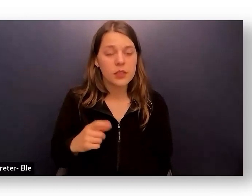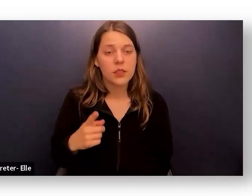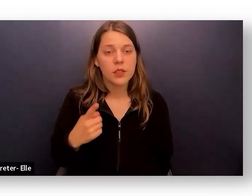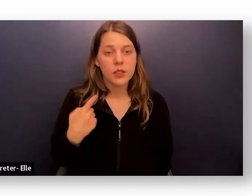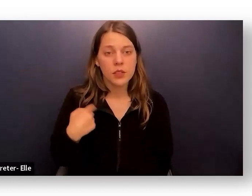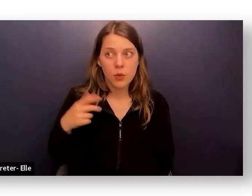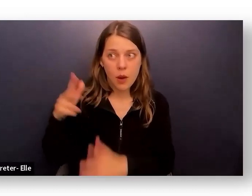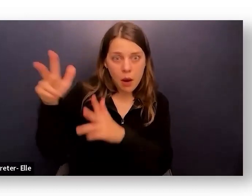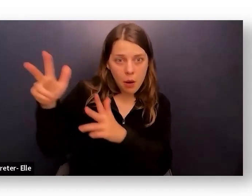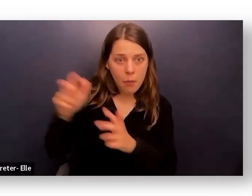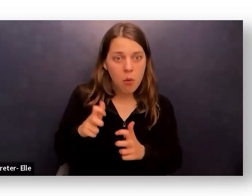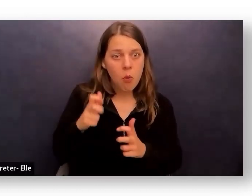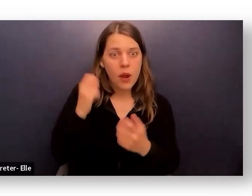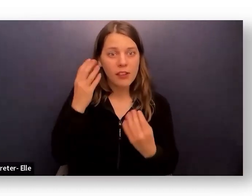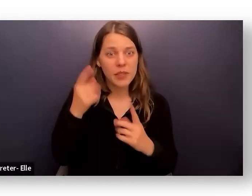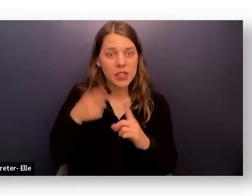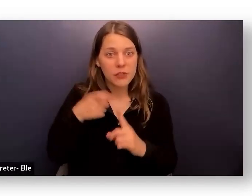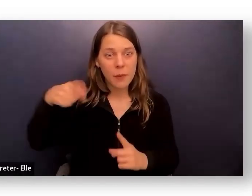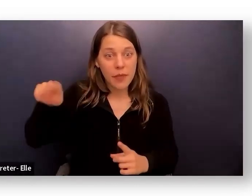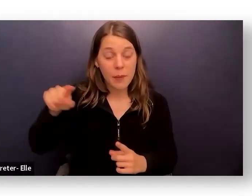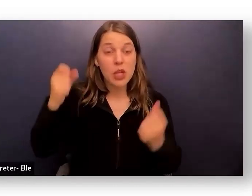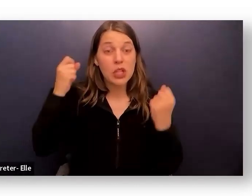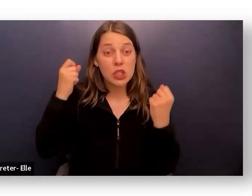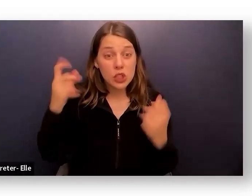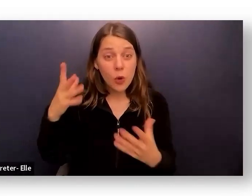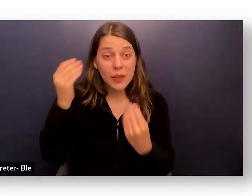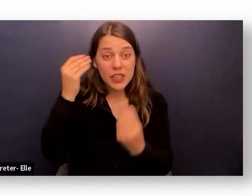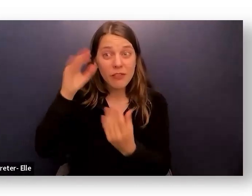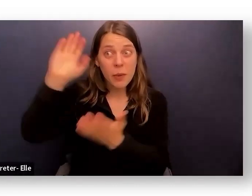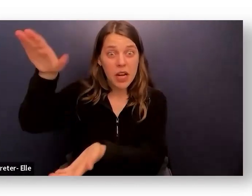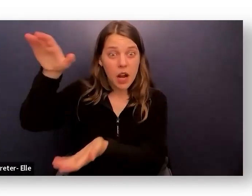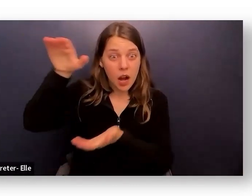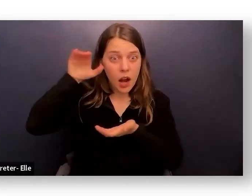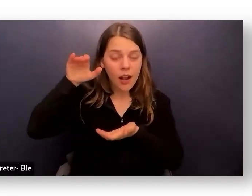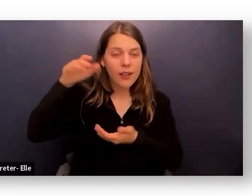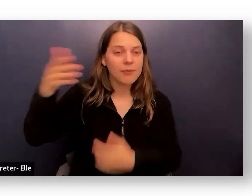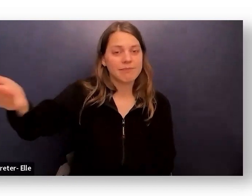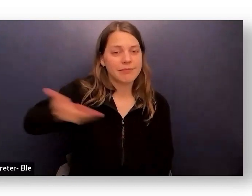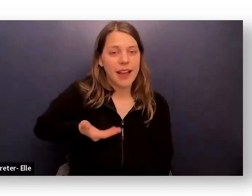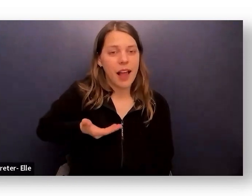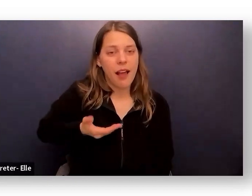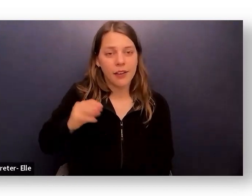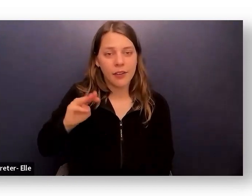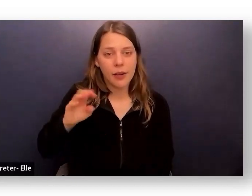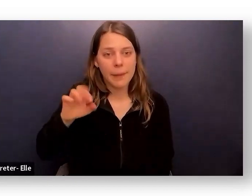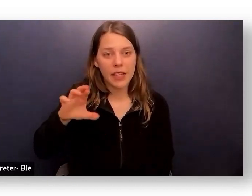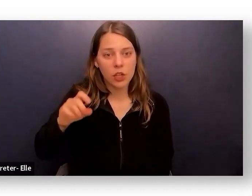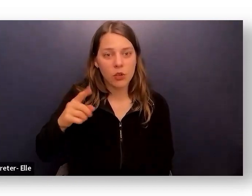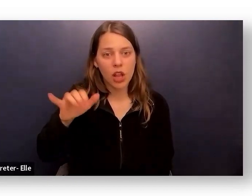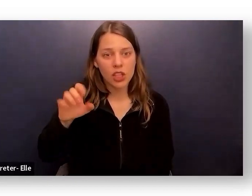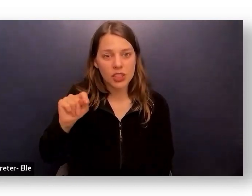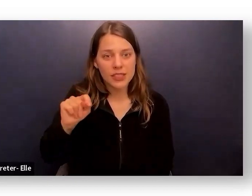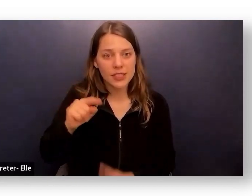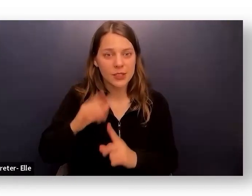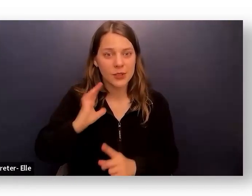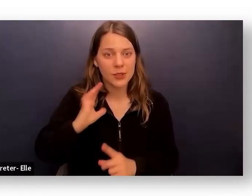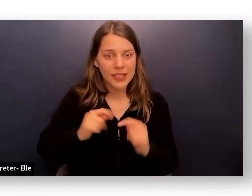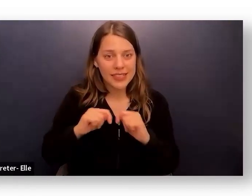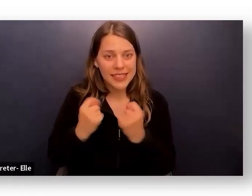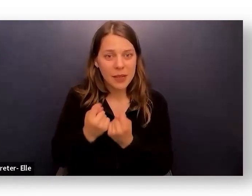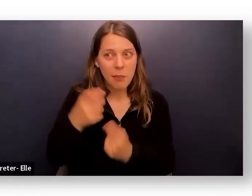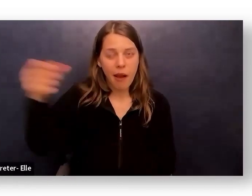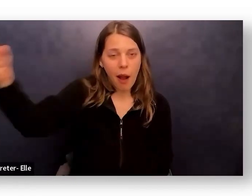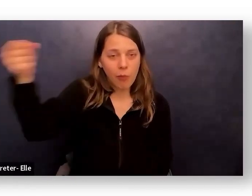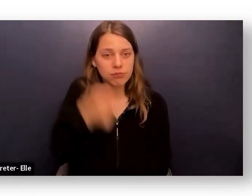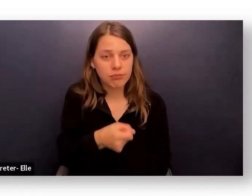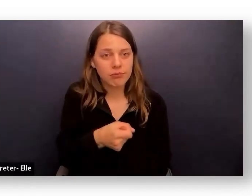para incendios en Estados Unidos. Entonces nosotros recibimos, tomamos harta información de ellos, tomamos mucha información de ellos. Tomamos tanta información